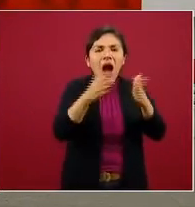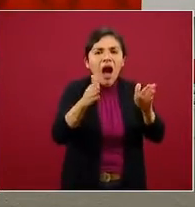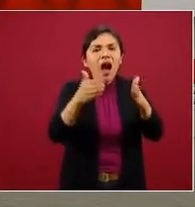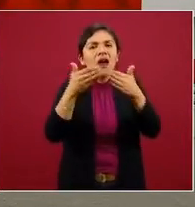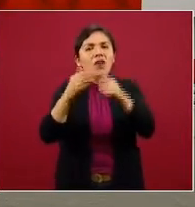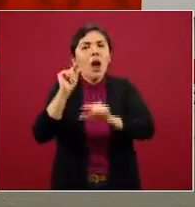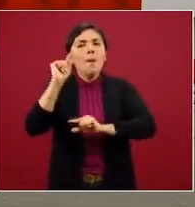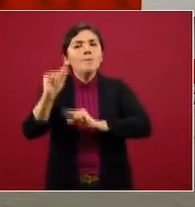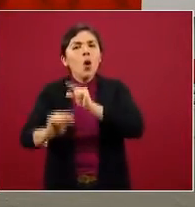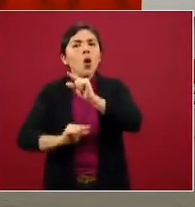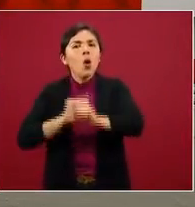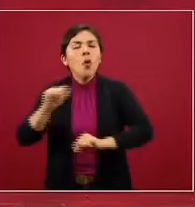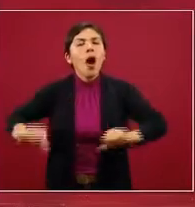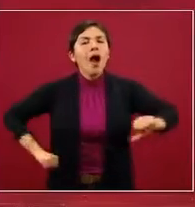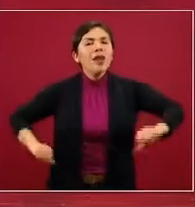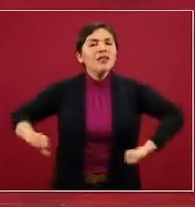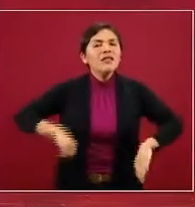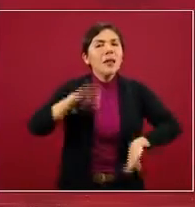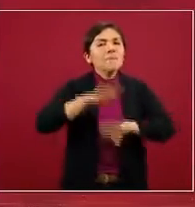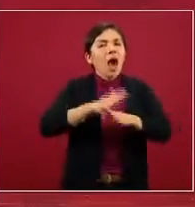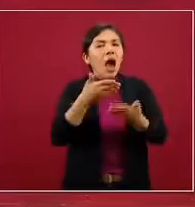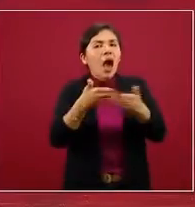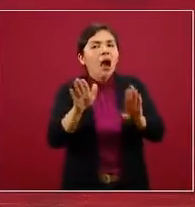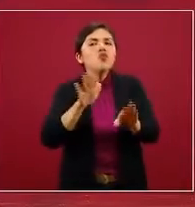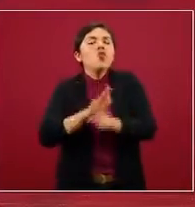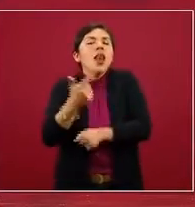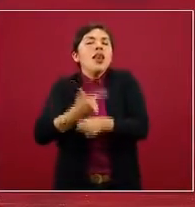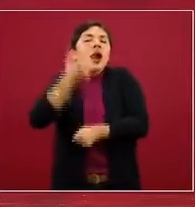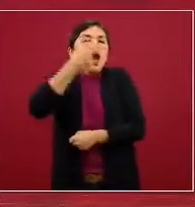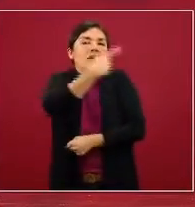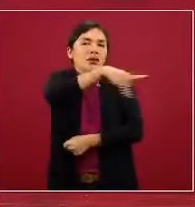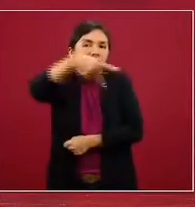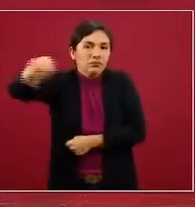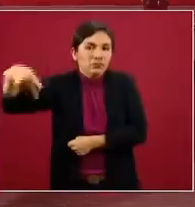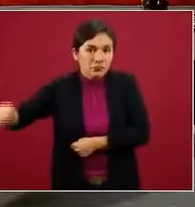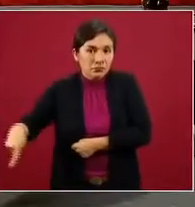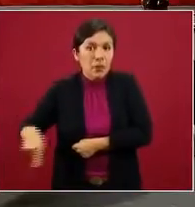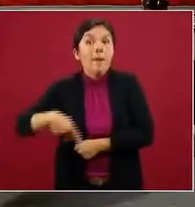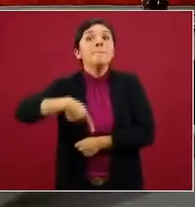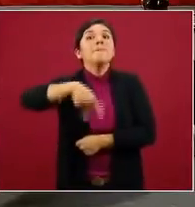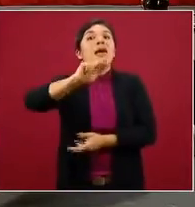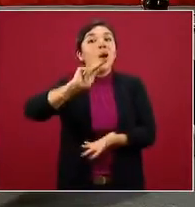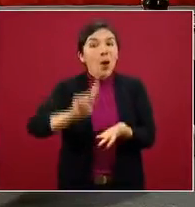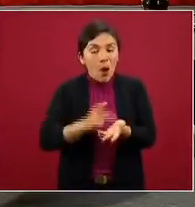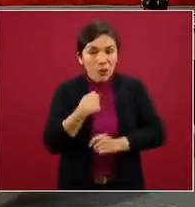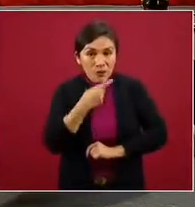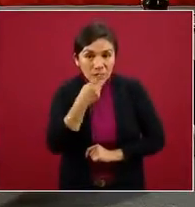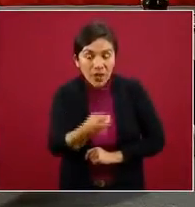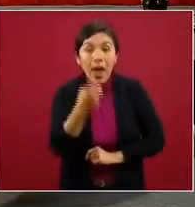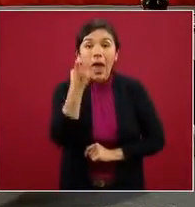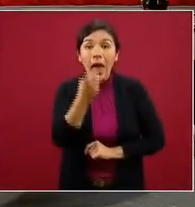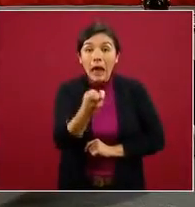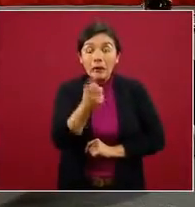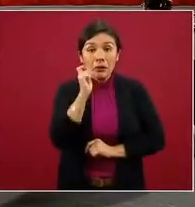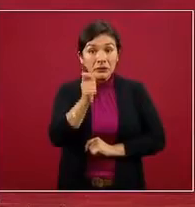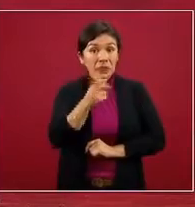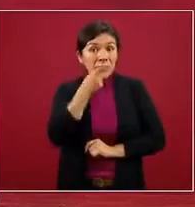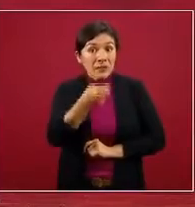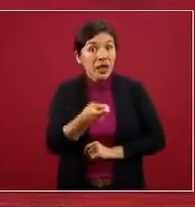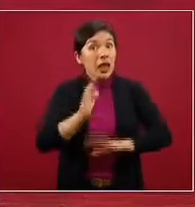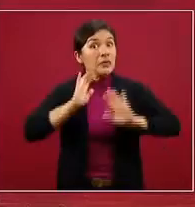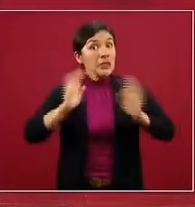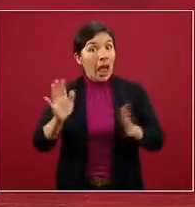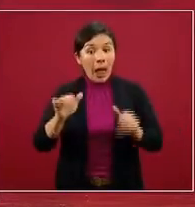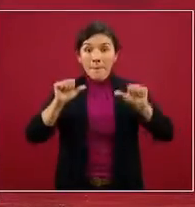actividades de acuerdo a el nivel de riesgo. Pero reitero, eso no quiere decir que